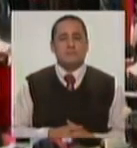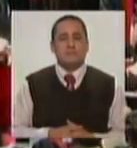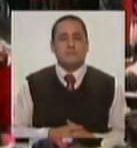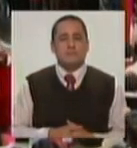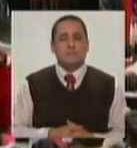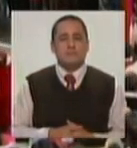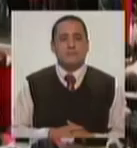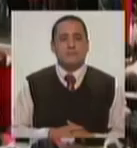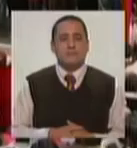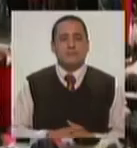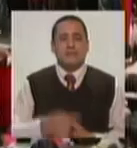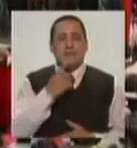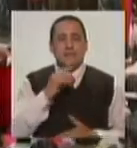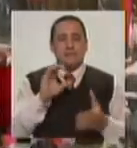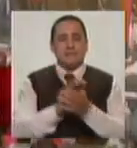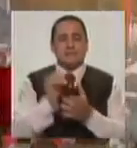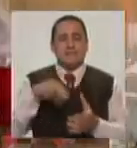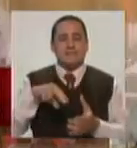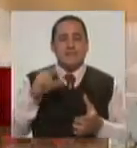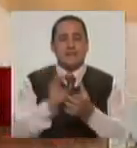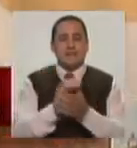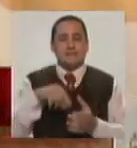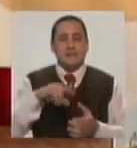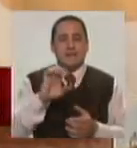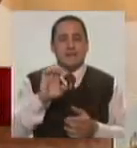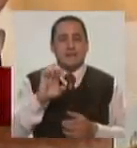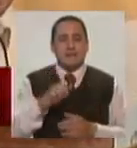¡Huanchaque! Están atentos, muy bien.